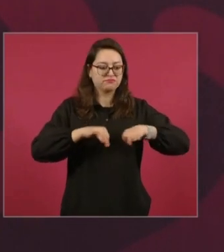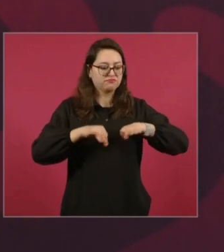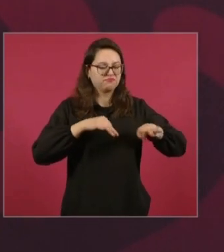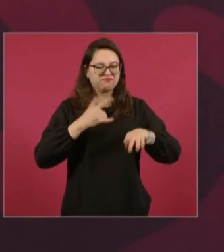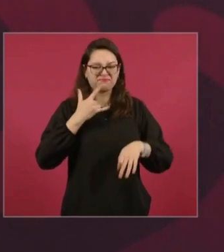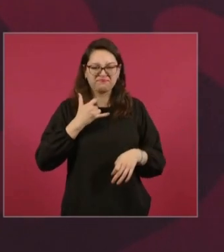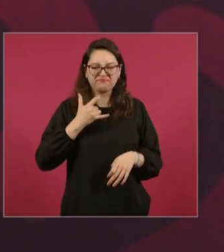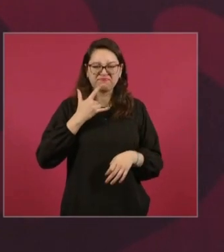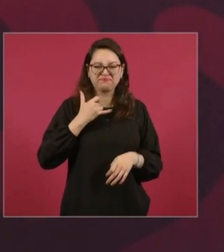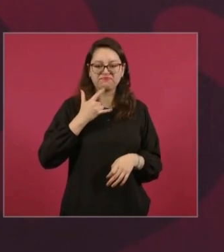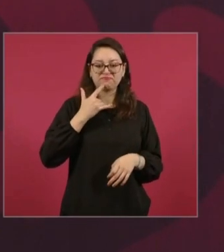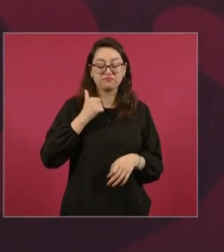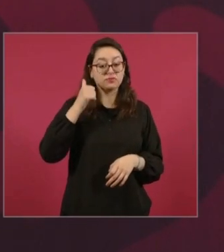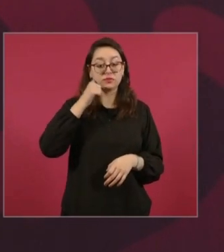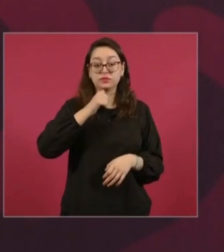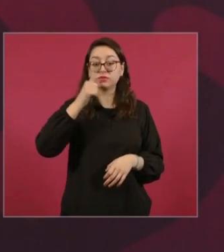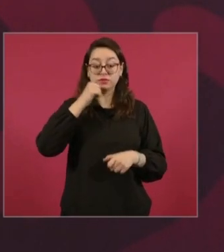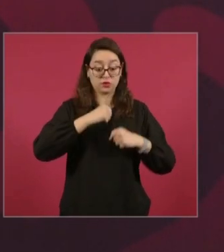y desde